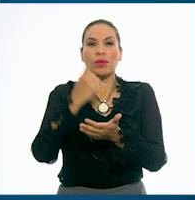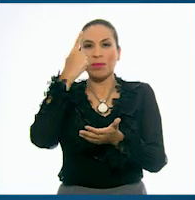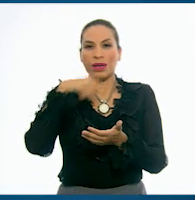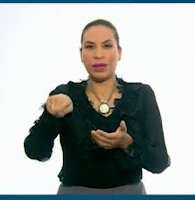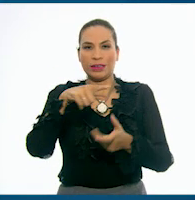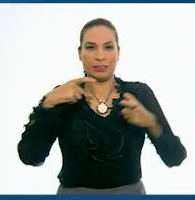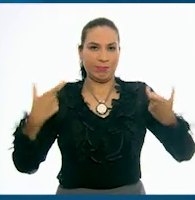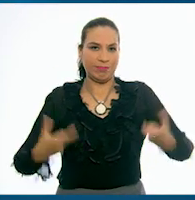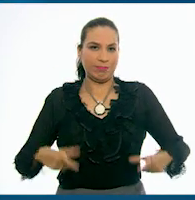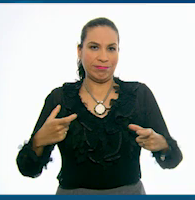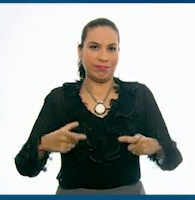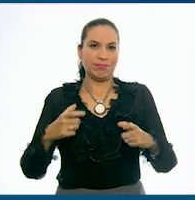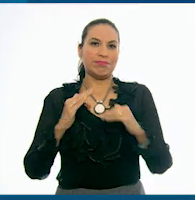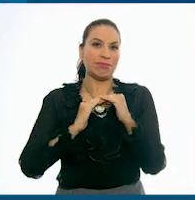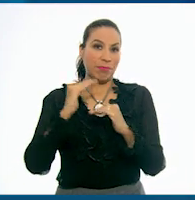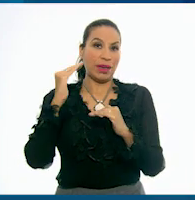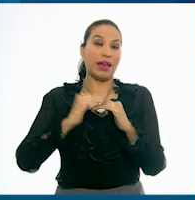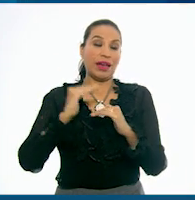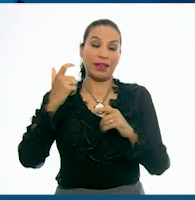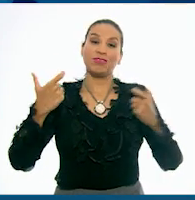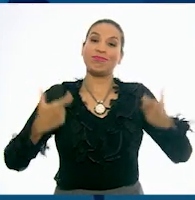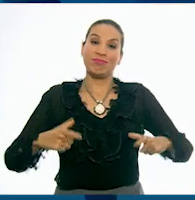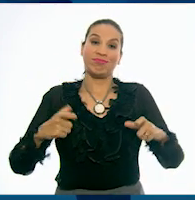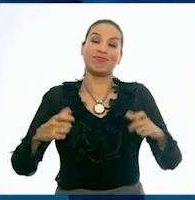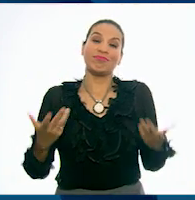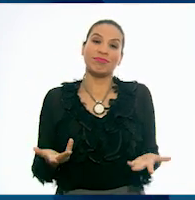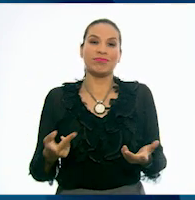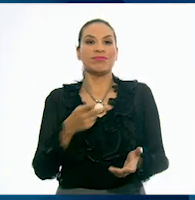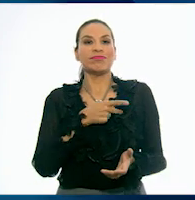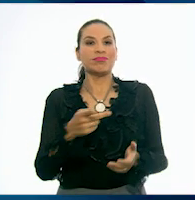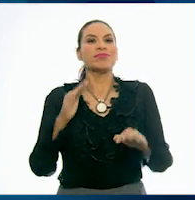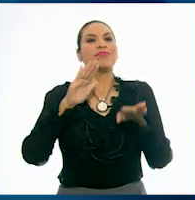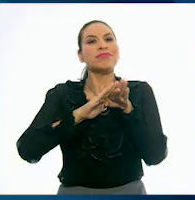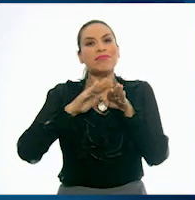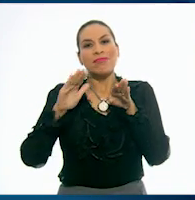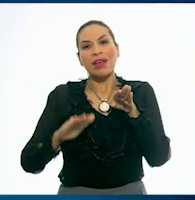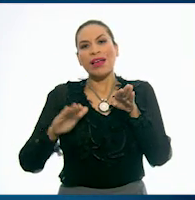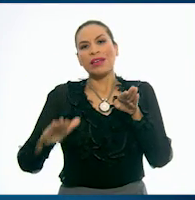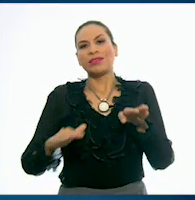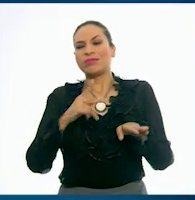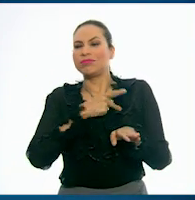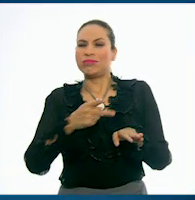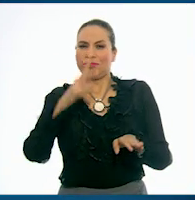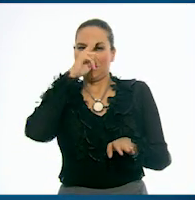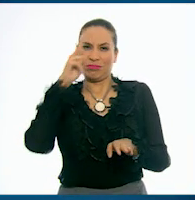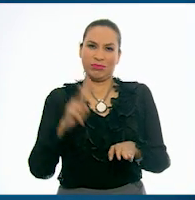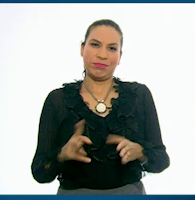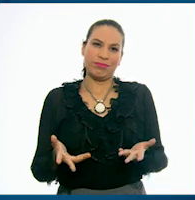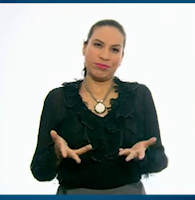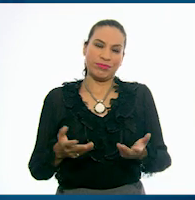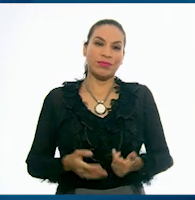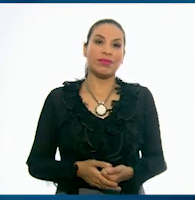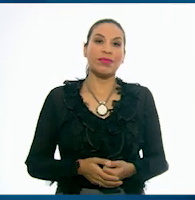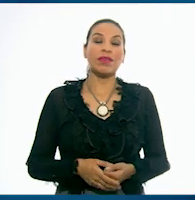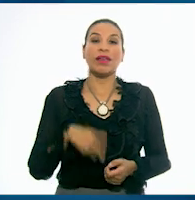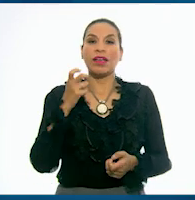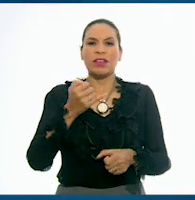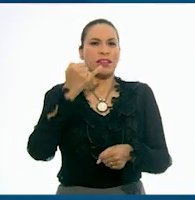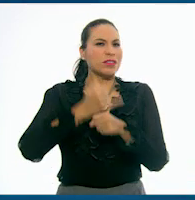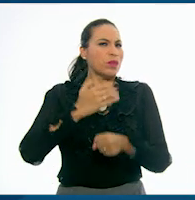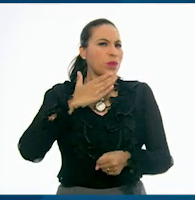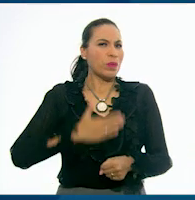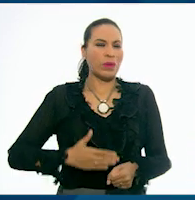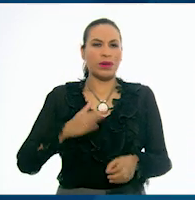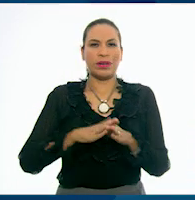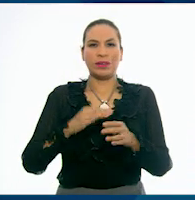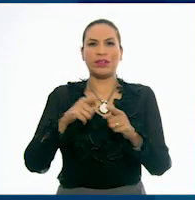a que los ricos fueran cada vez más ricos y los pobres cada vez más pobres. Esta injusta